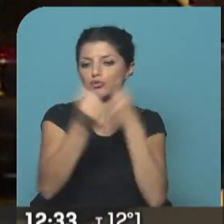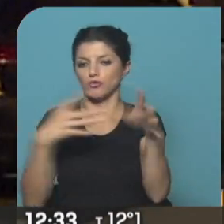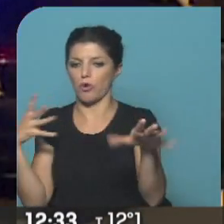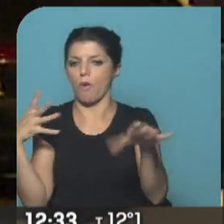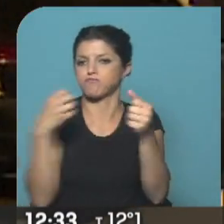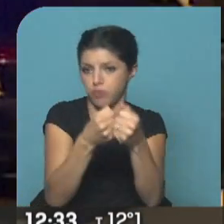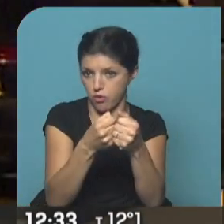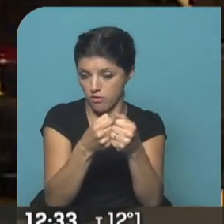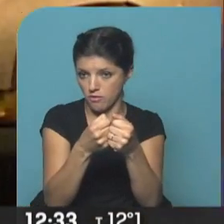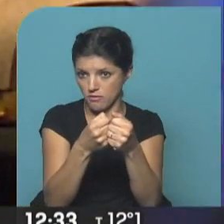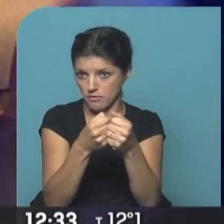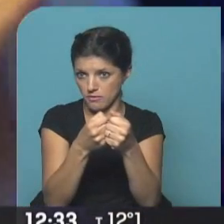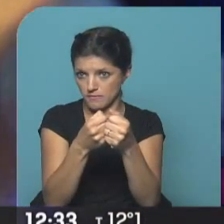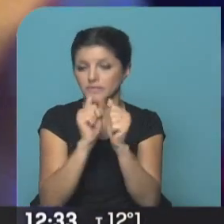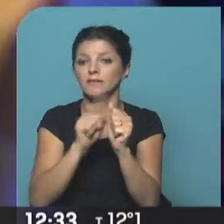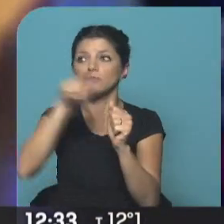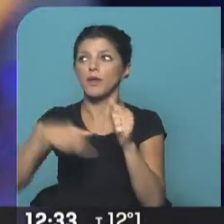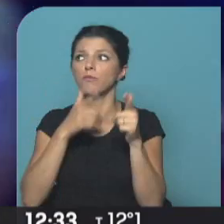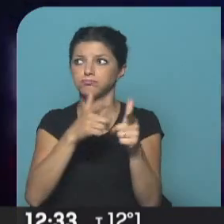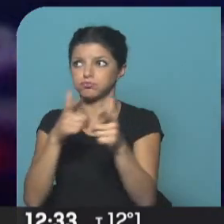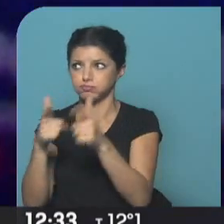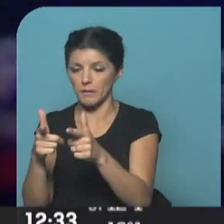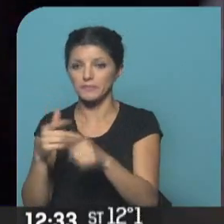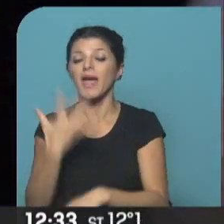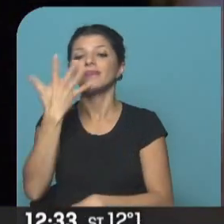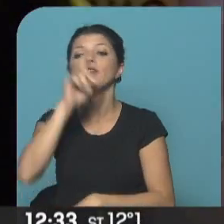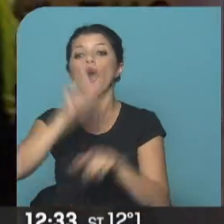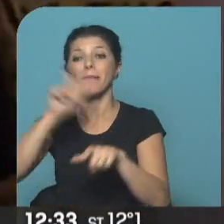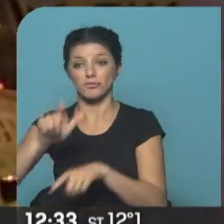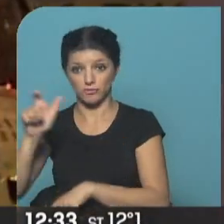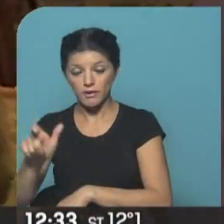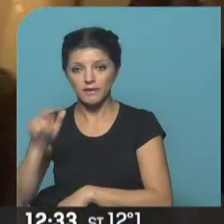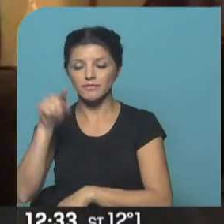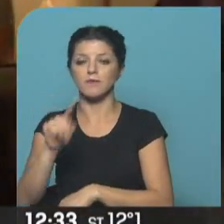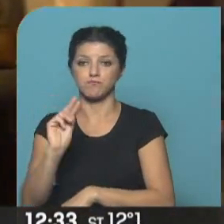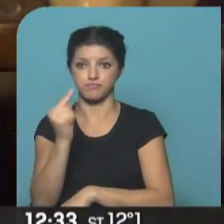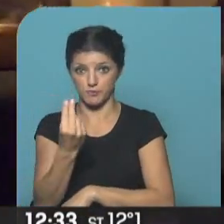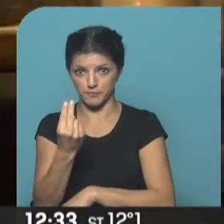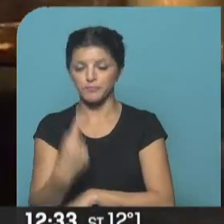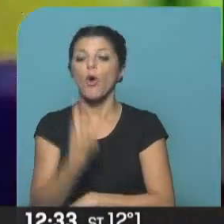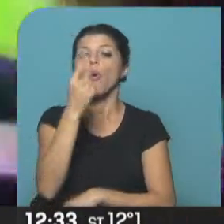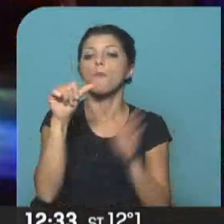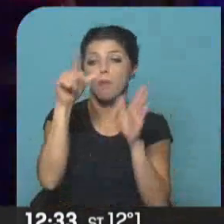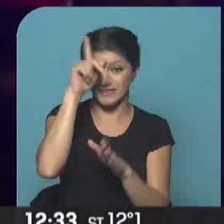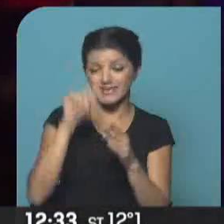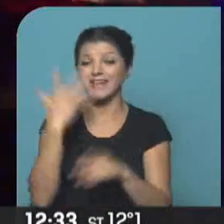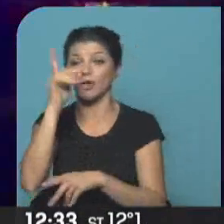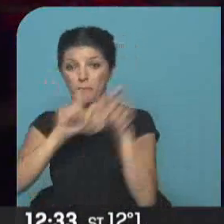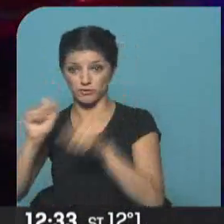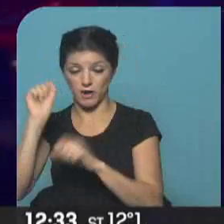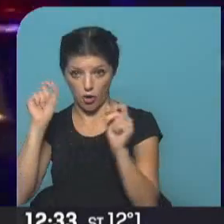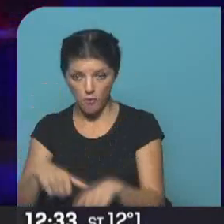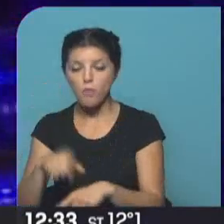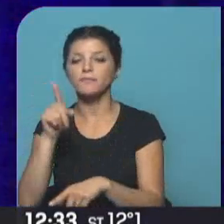Mossos d'Esquadra y se desata un tiroteo. 5 presuntos terroristas fueron abatidos, un policía y 5 civiles